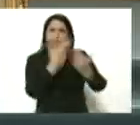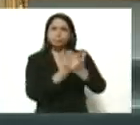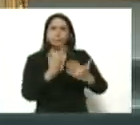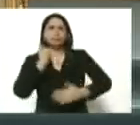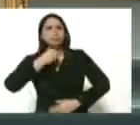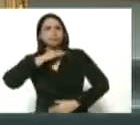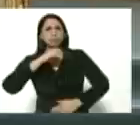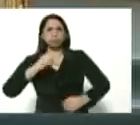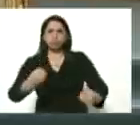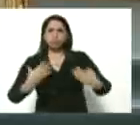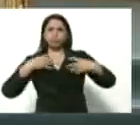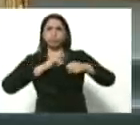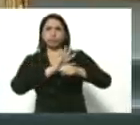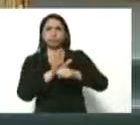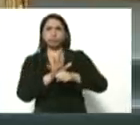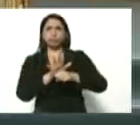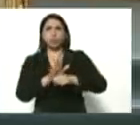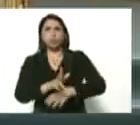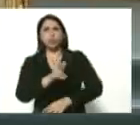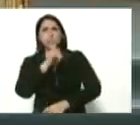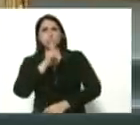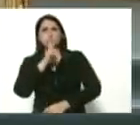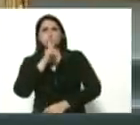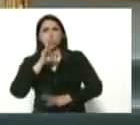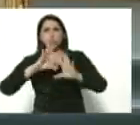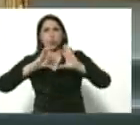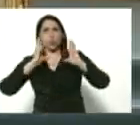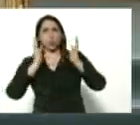pandemia pavorosa del mundo.